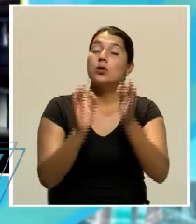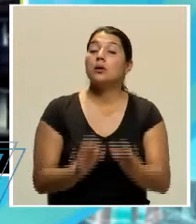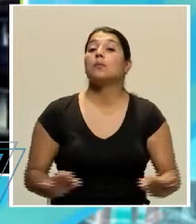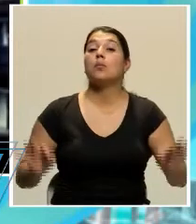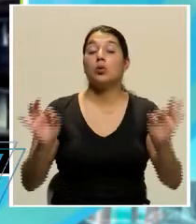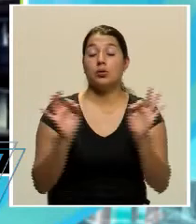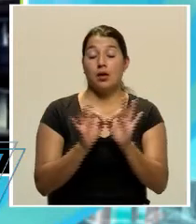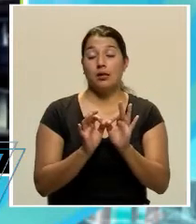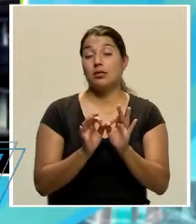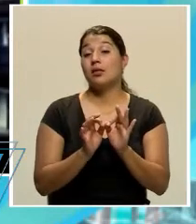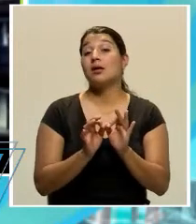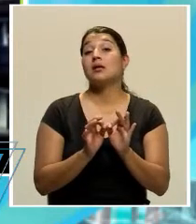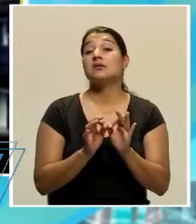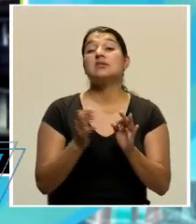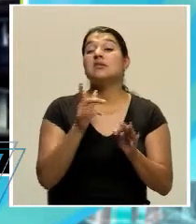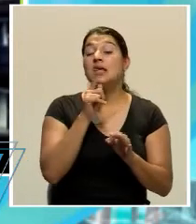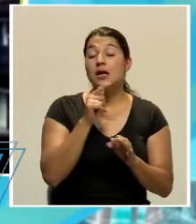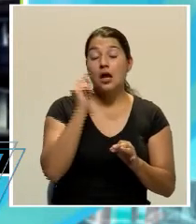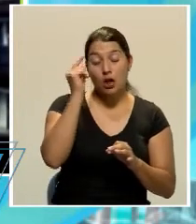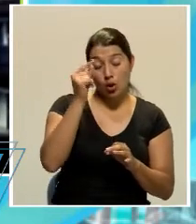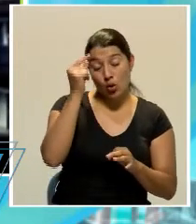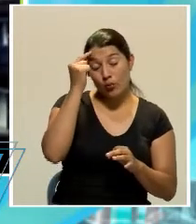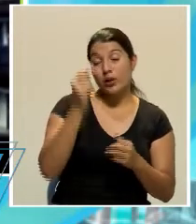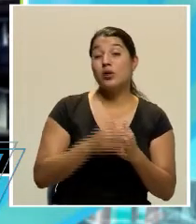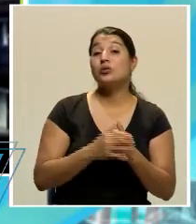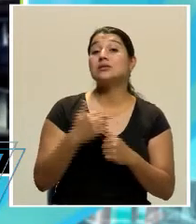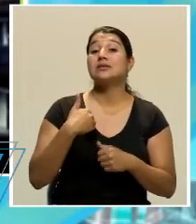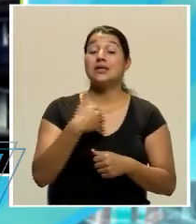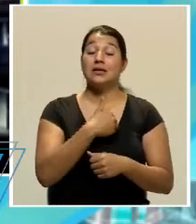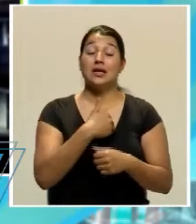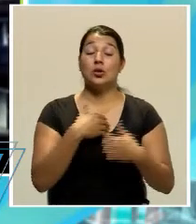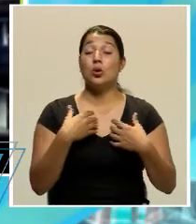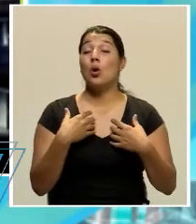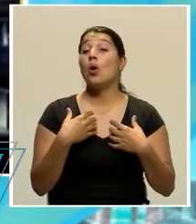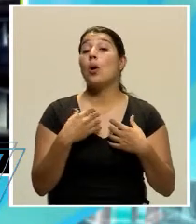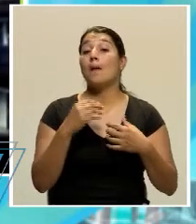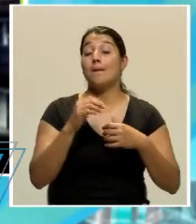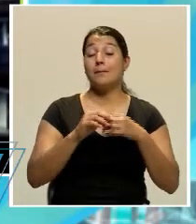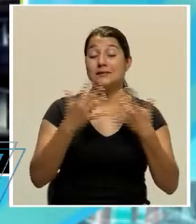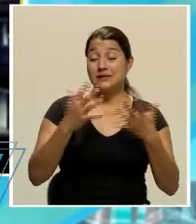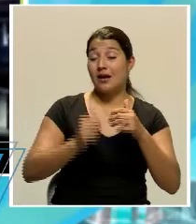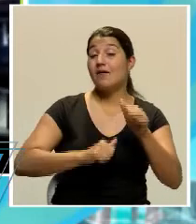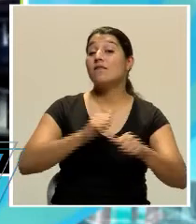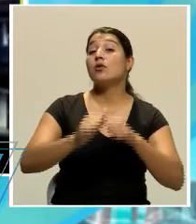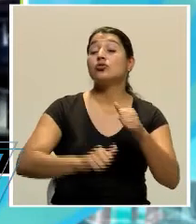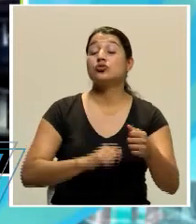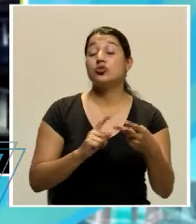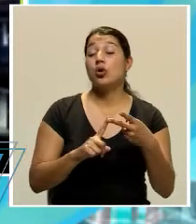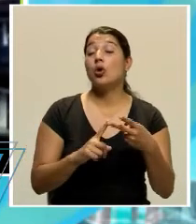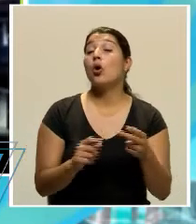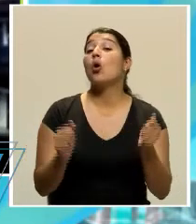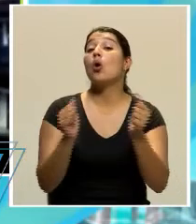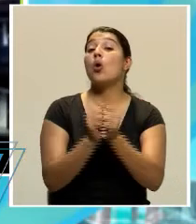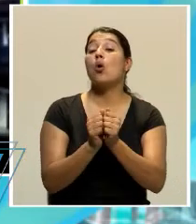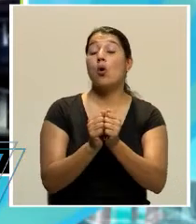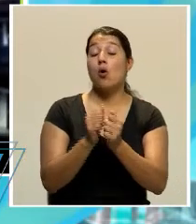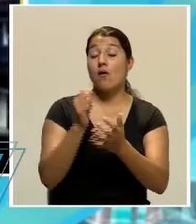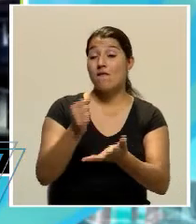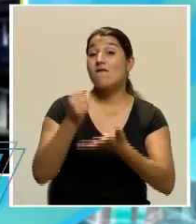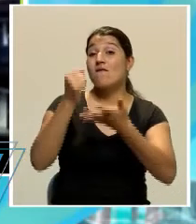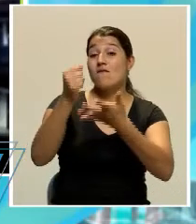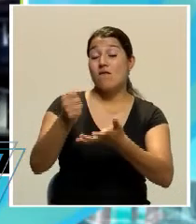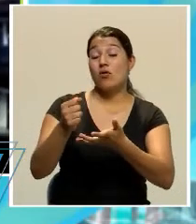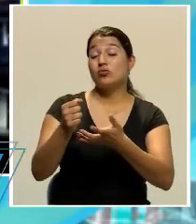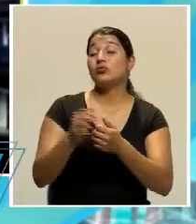importante, por un lado, del Estado. O sea, el Ministerio ha hecho algunos esfuerzos con las convocatorias de fondos concursables